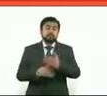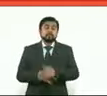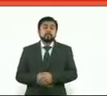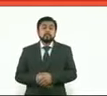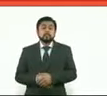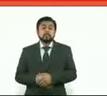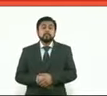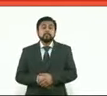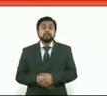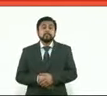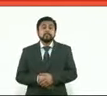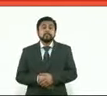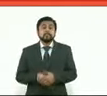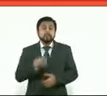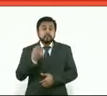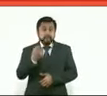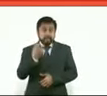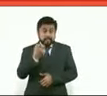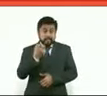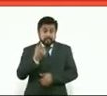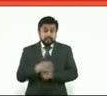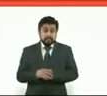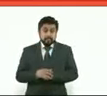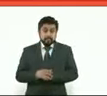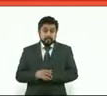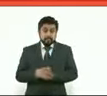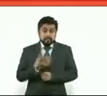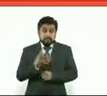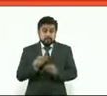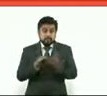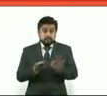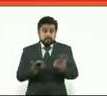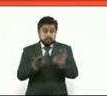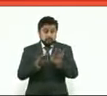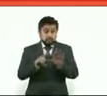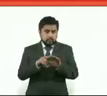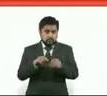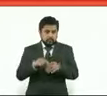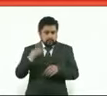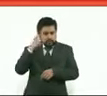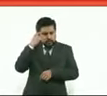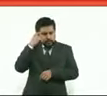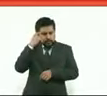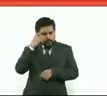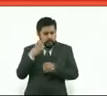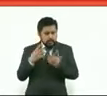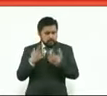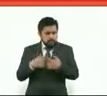paso. Y pues es donde empiezan ahí a las estrategias, ¿no? La parte